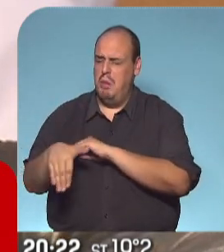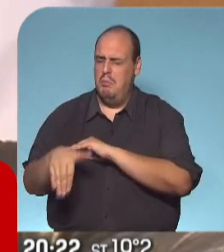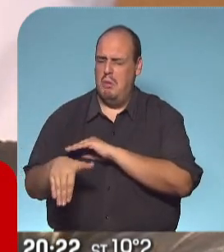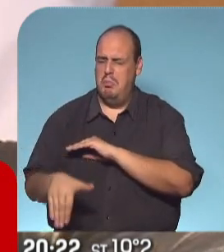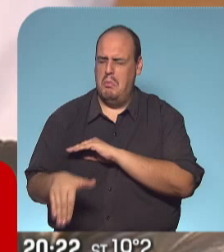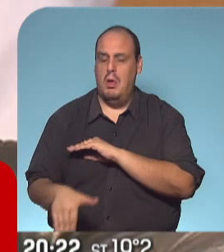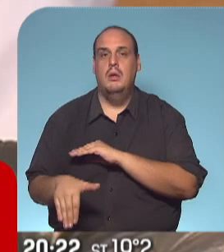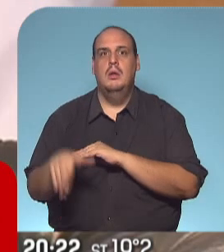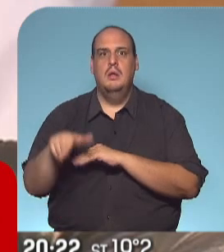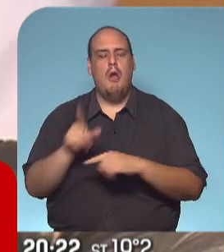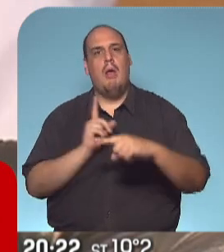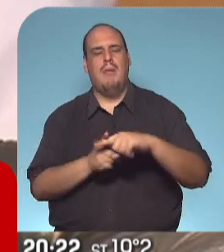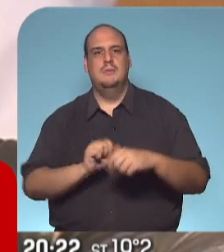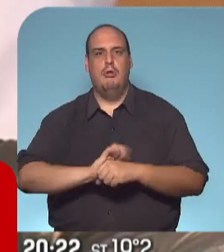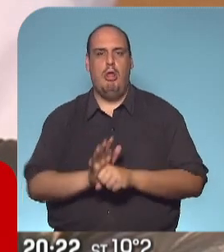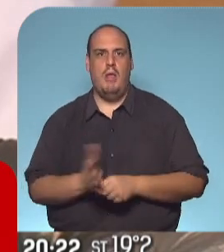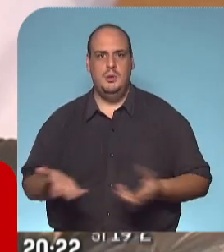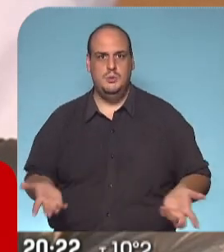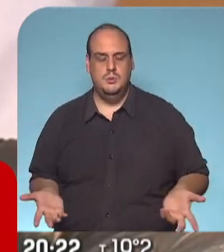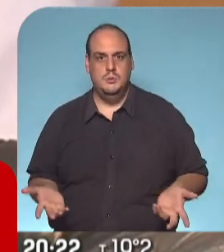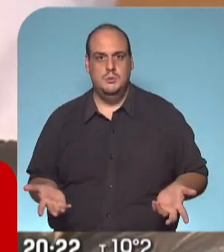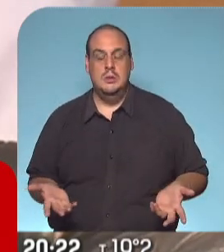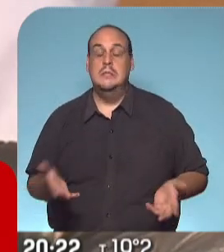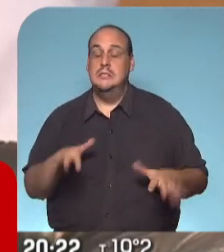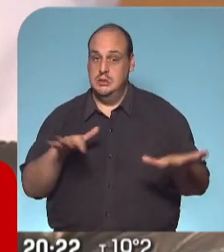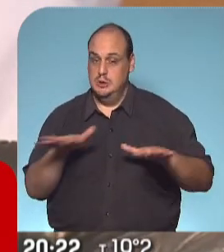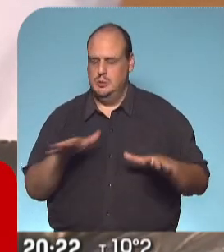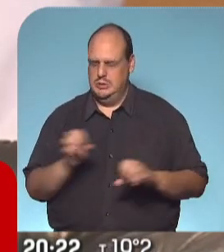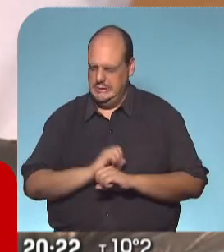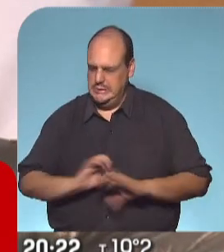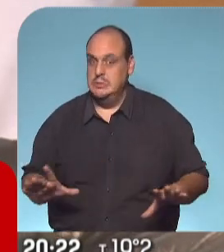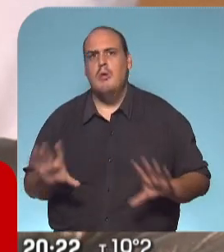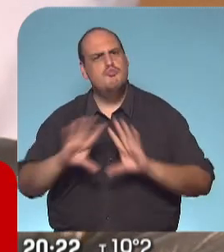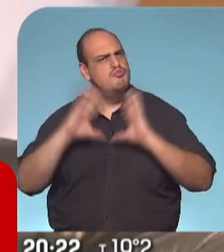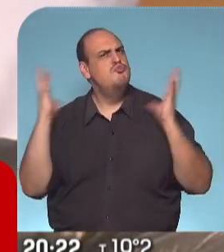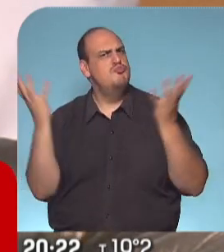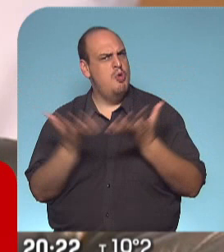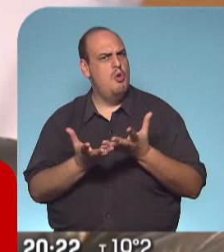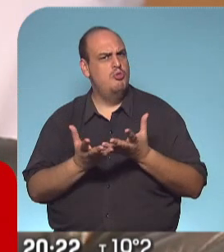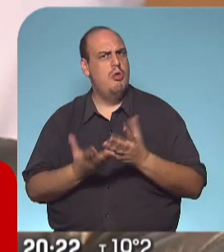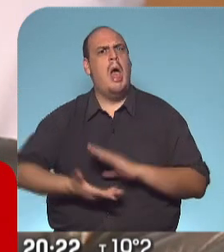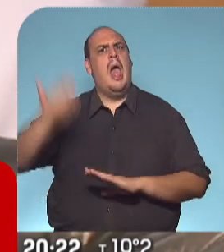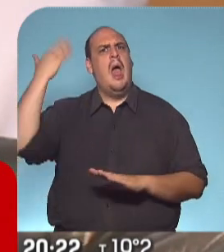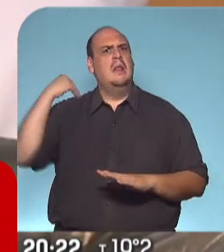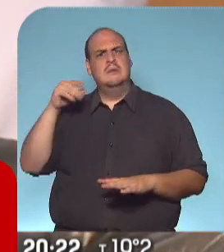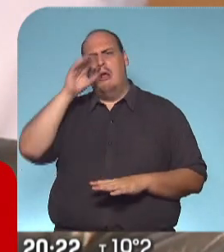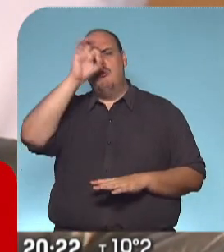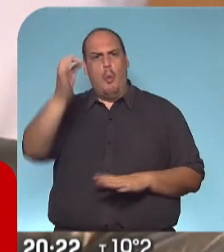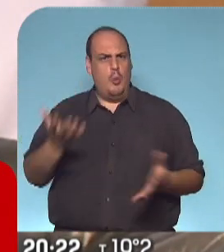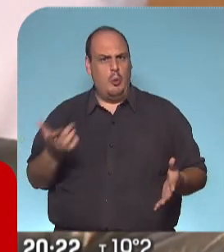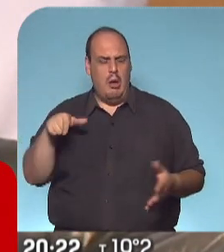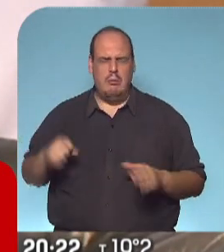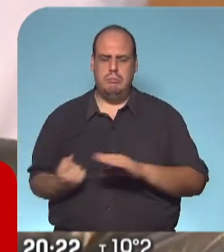suma la situación del coronavirus, que es una situación dramática en todo el mundo, que no tiene precedentes, y nosotros